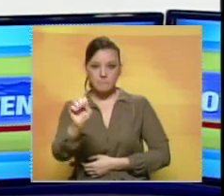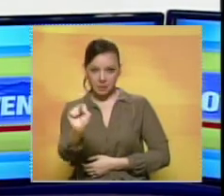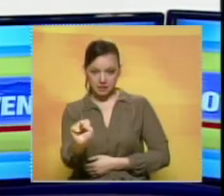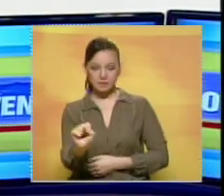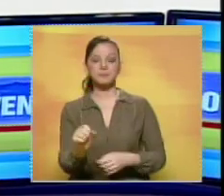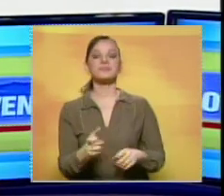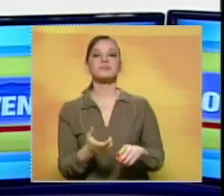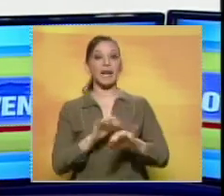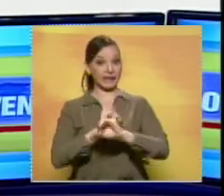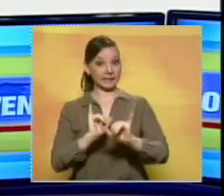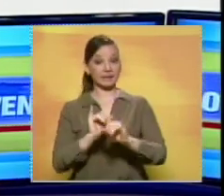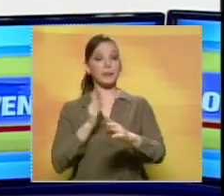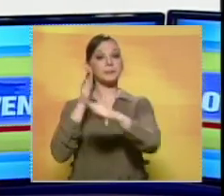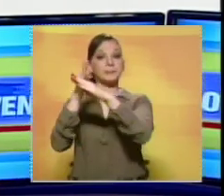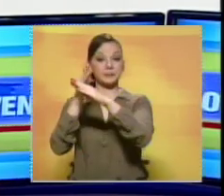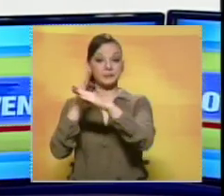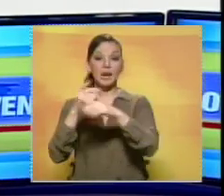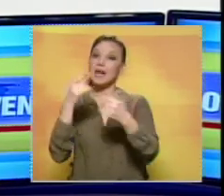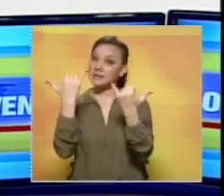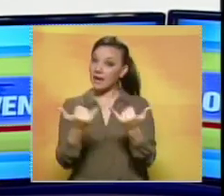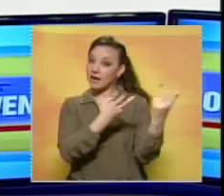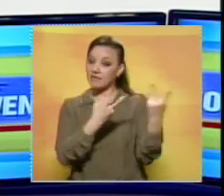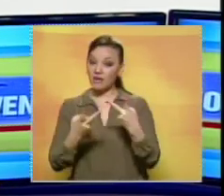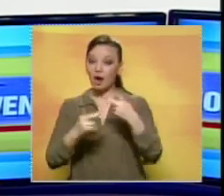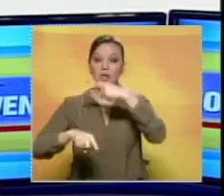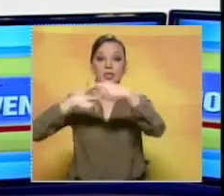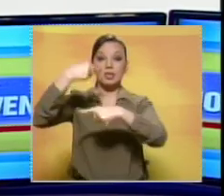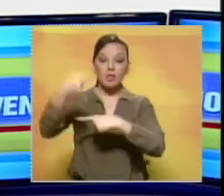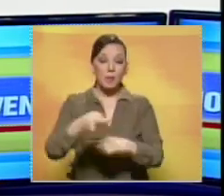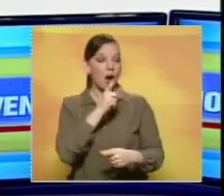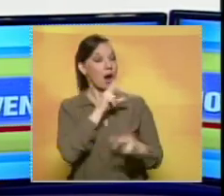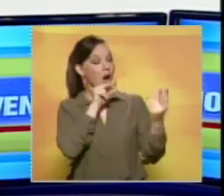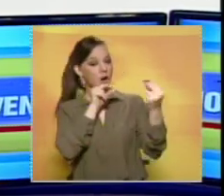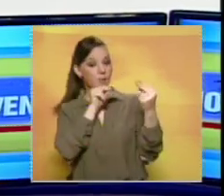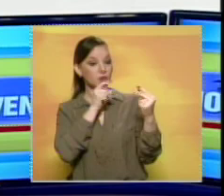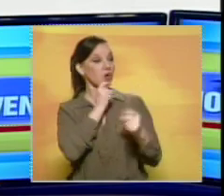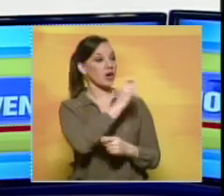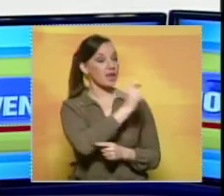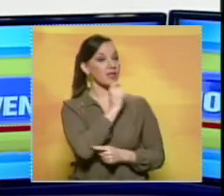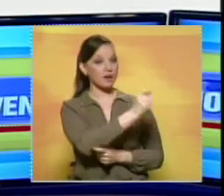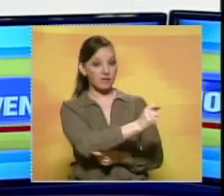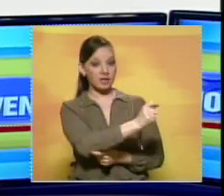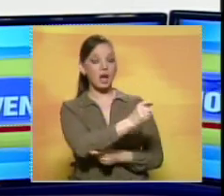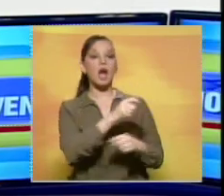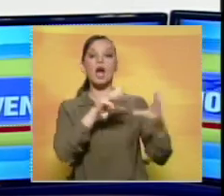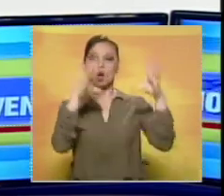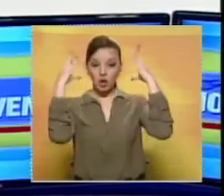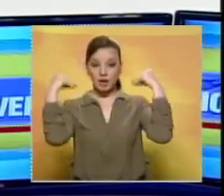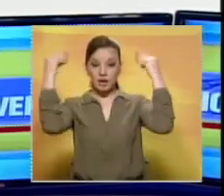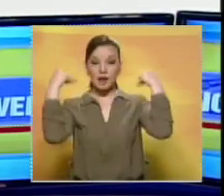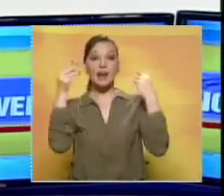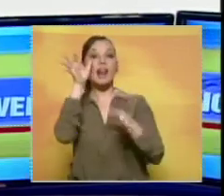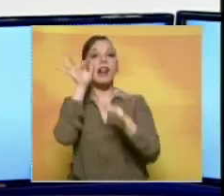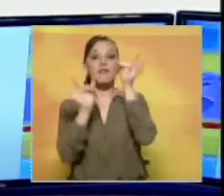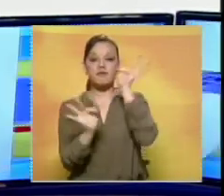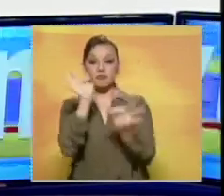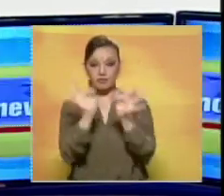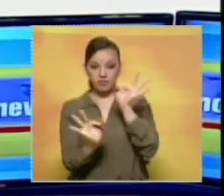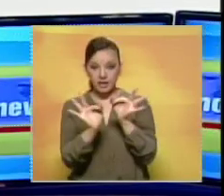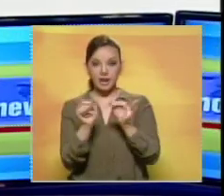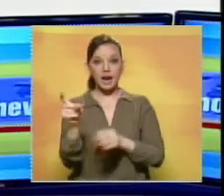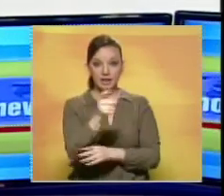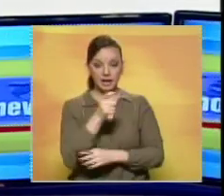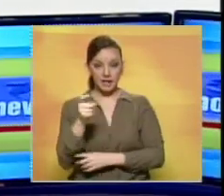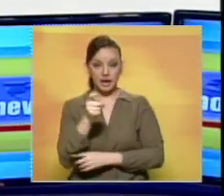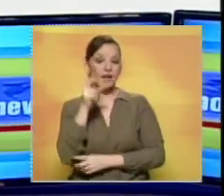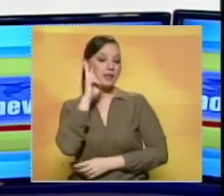nuestra primera pausa y desde ya invitados todos porque al regreso estaremos conversando en Entrevista a Venevisión con la doctora Luisa Ortega Díaz, fiscal